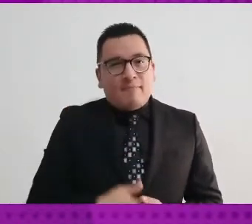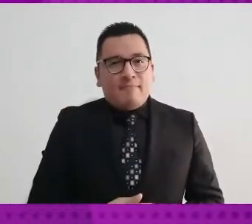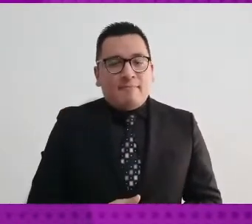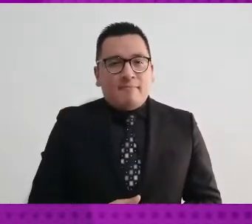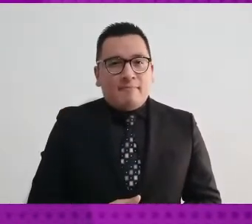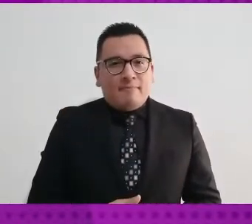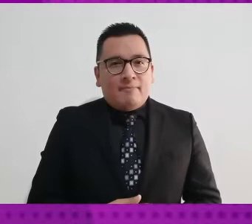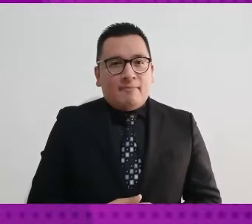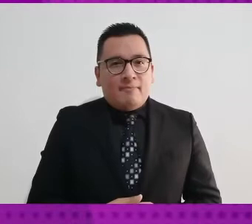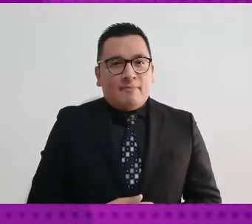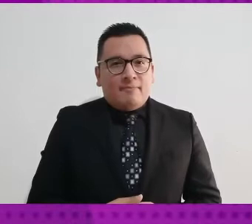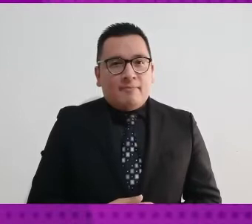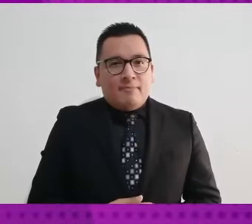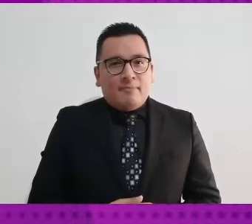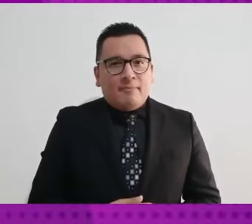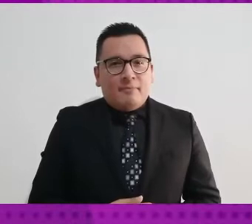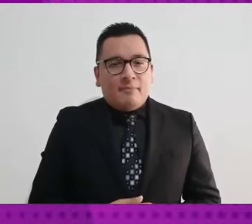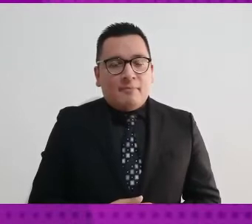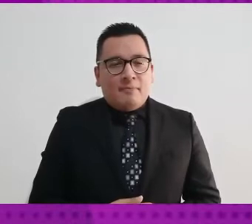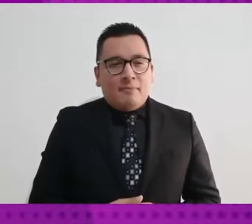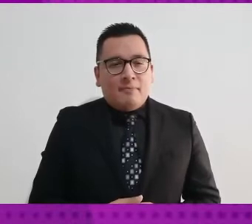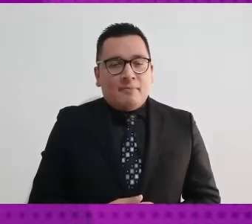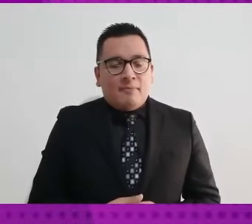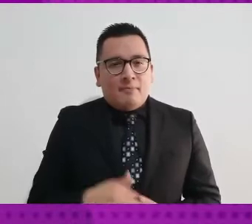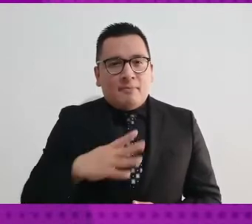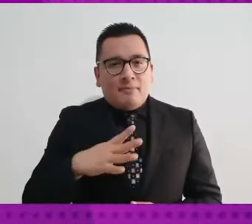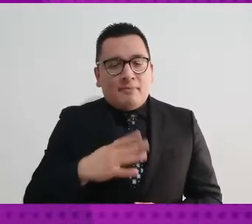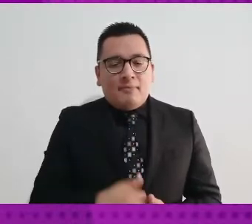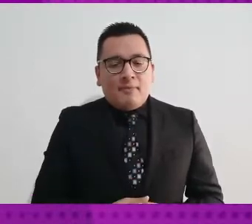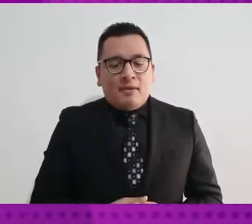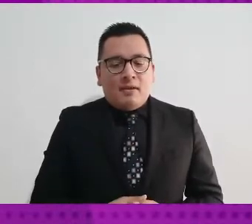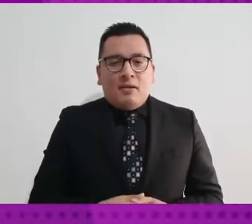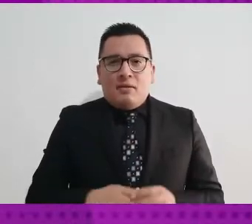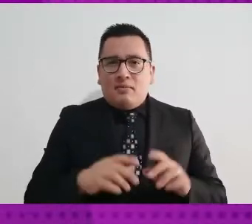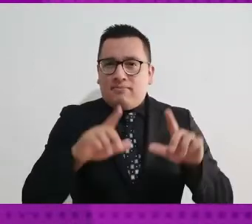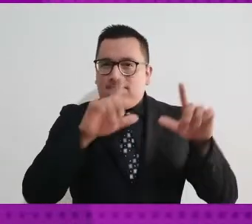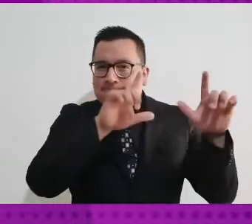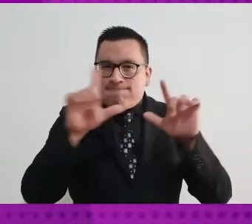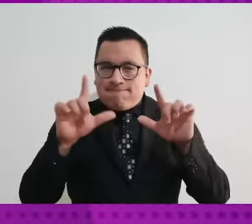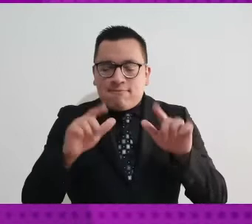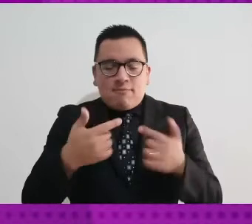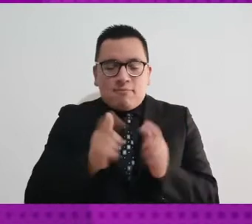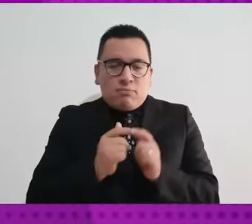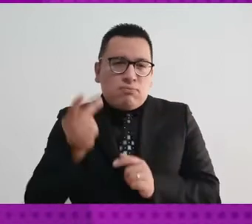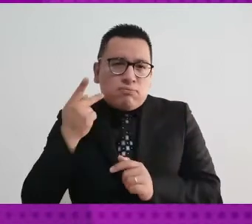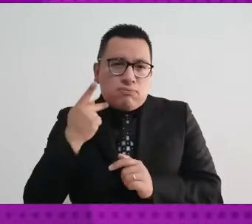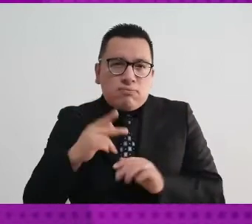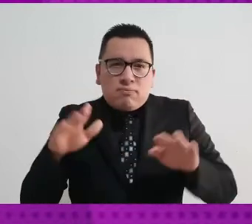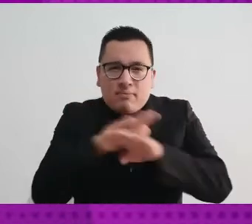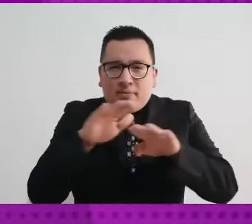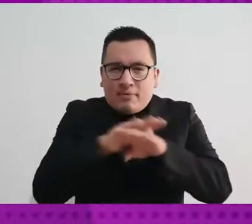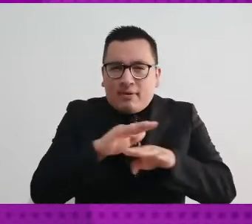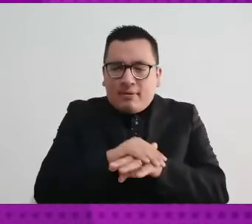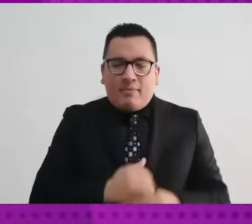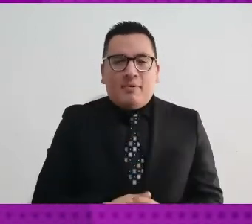es esta especie de tablero de las transiciones, de las alternancias más bien, de los partidos políticos en el